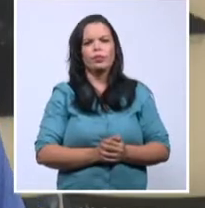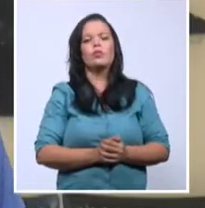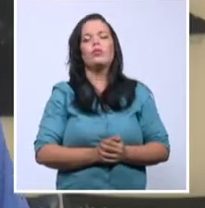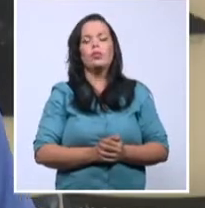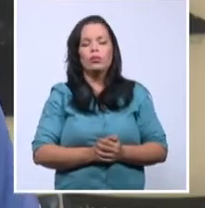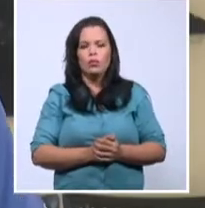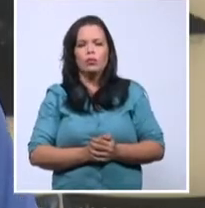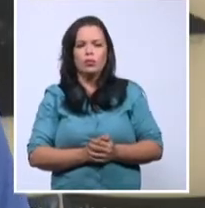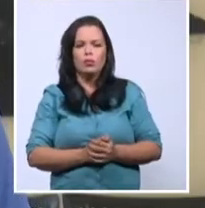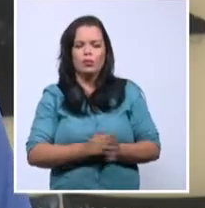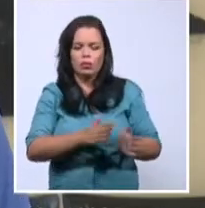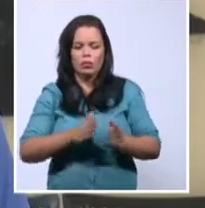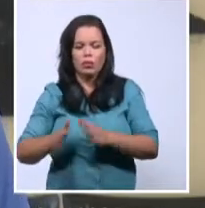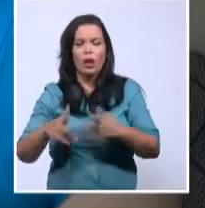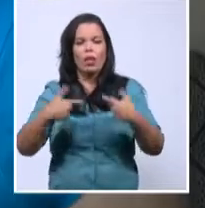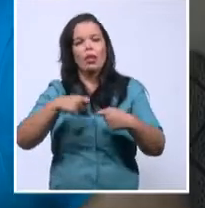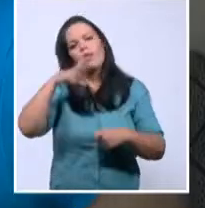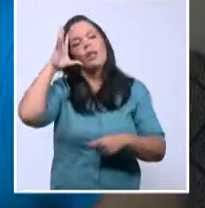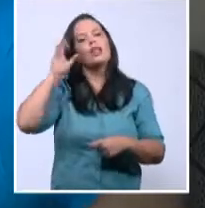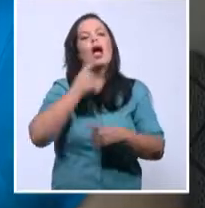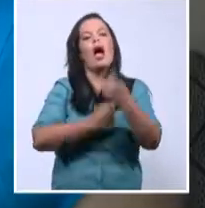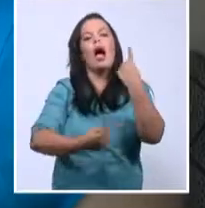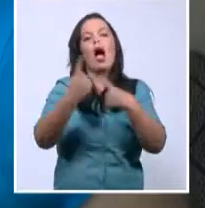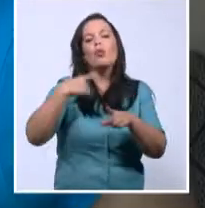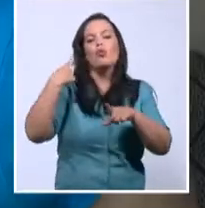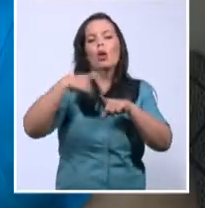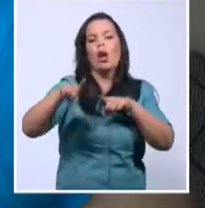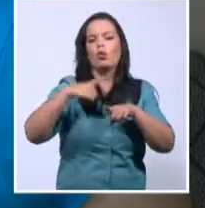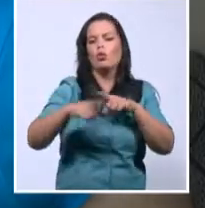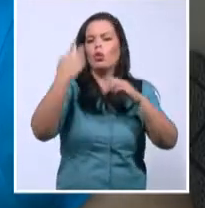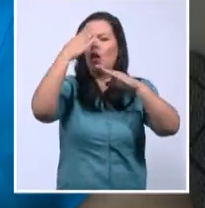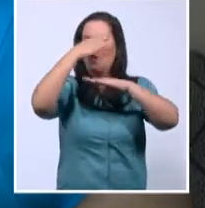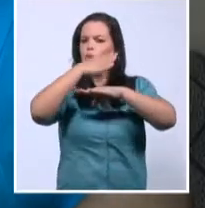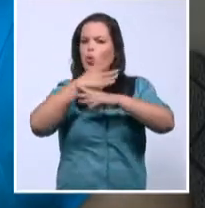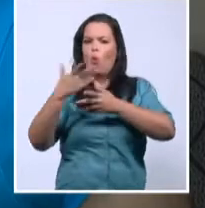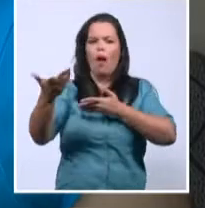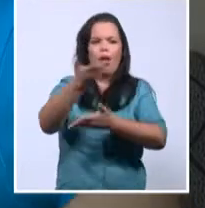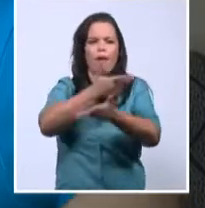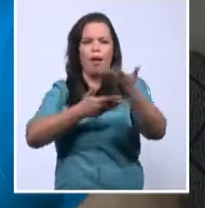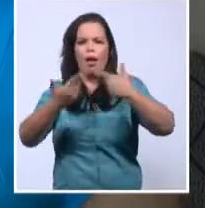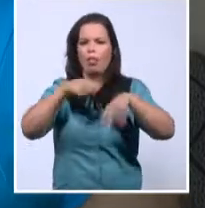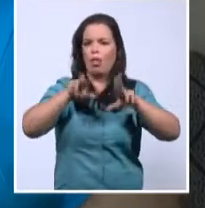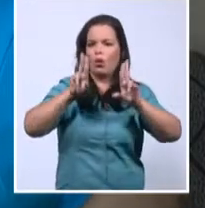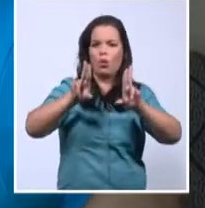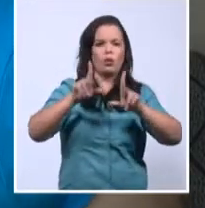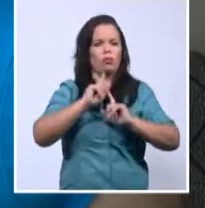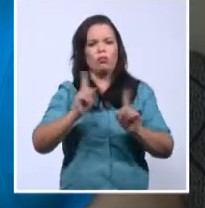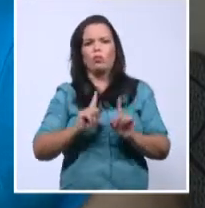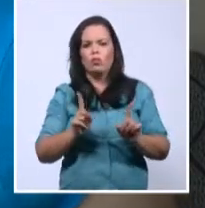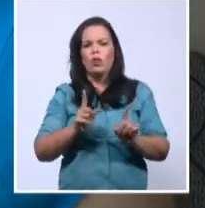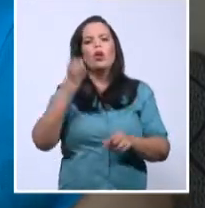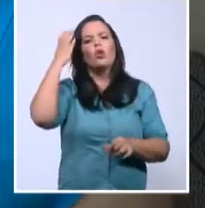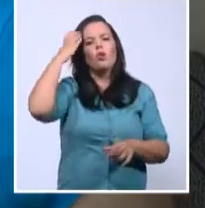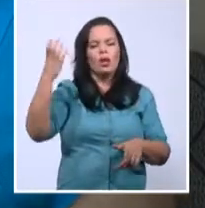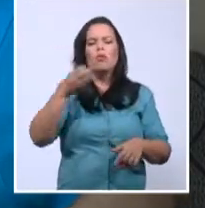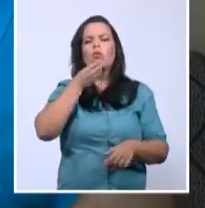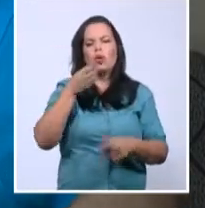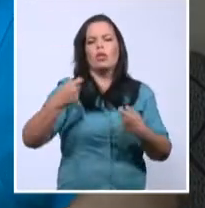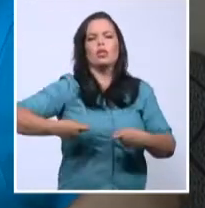cultura cubana, que no son negociables. La historia ha demostrado que es un interés del gobierno de los Estados